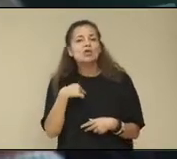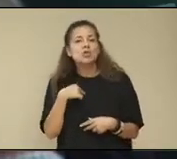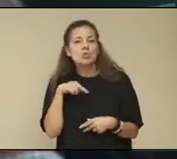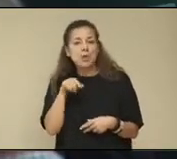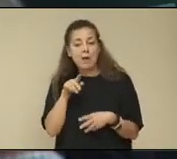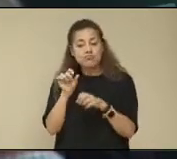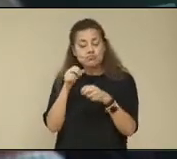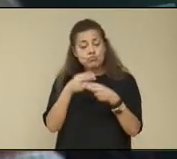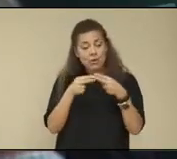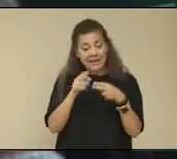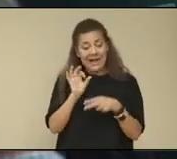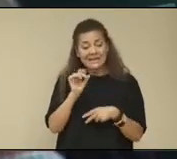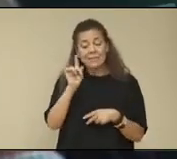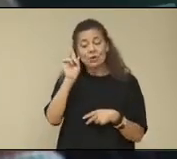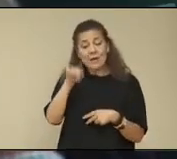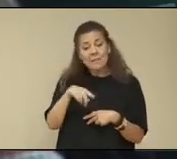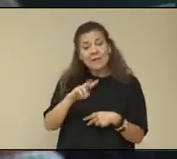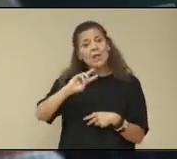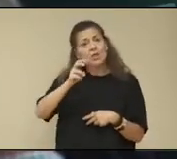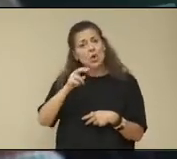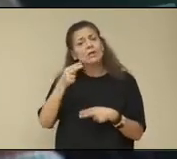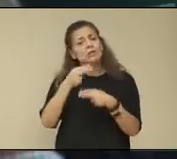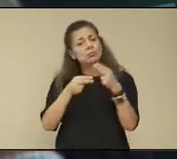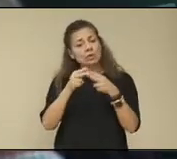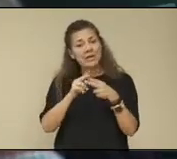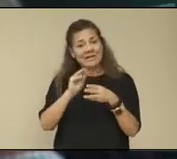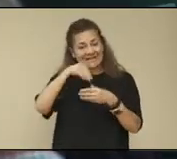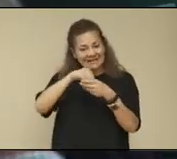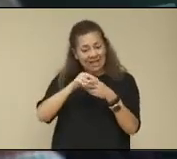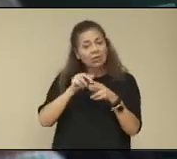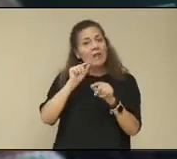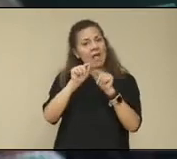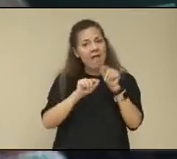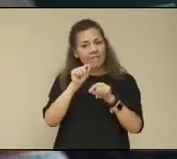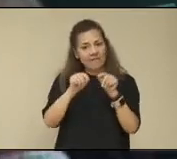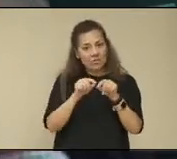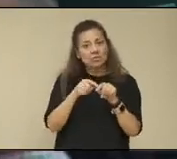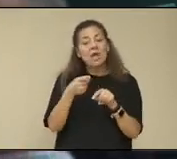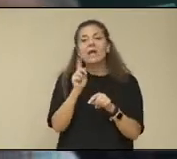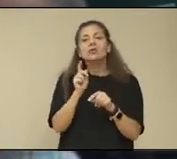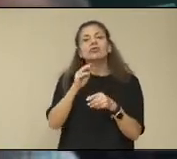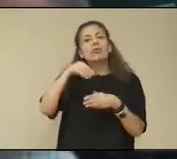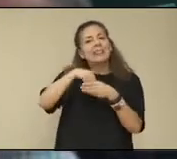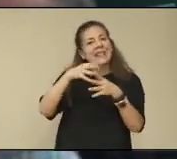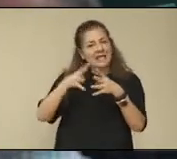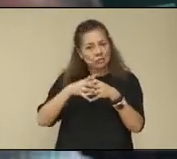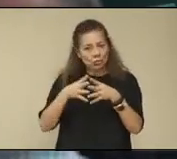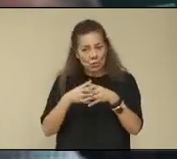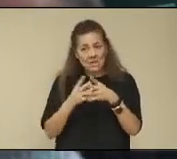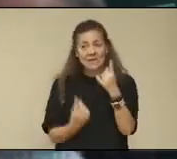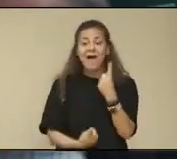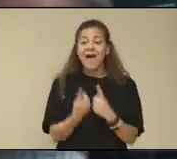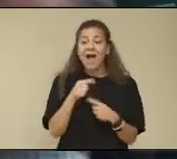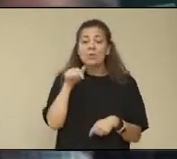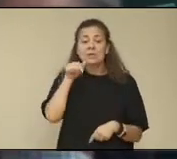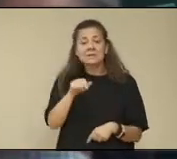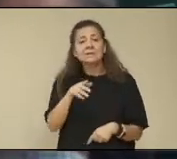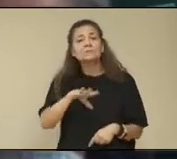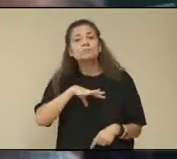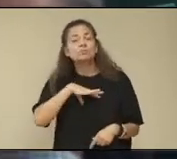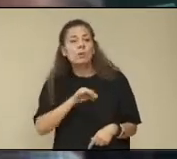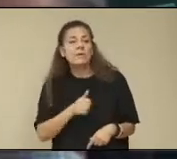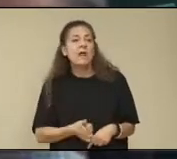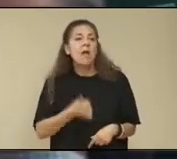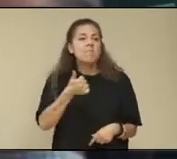a la proteína S, pero también frente a otras proteínas del virus, incluso las que no son estructurales. Algunas de estas pueden tener